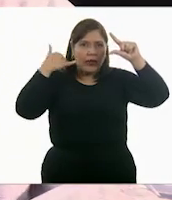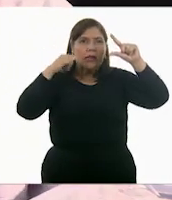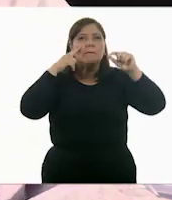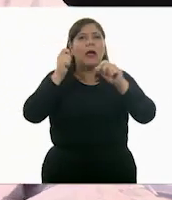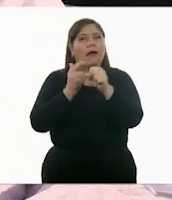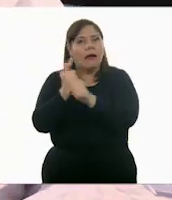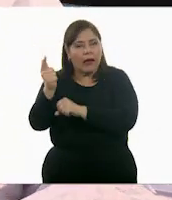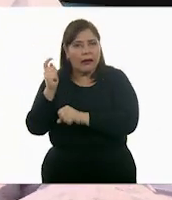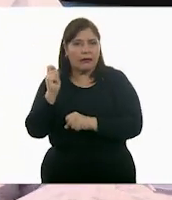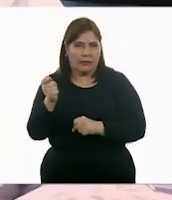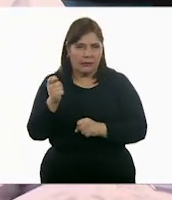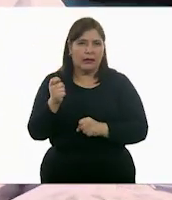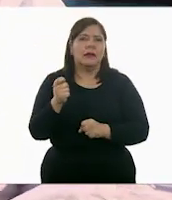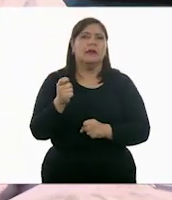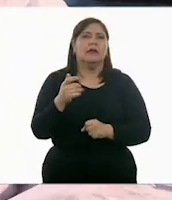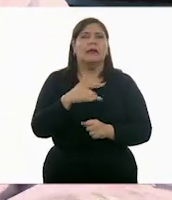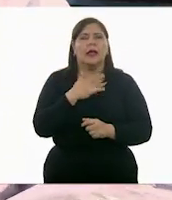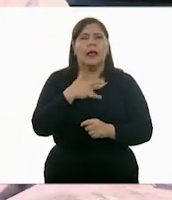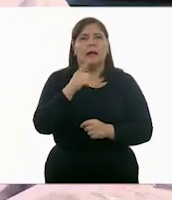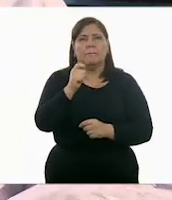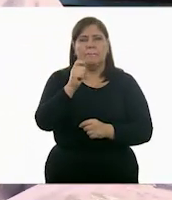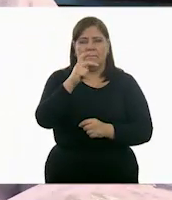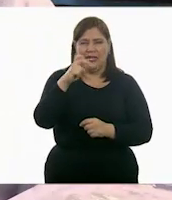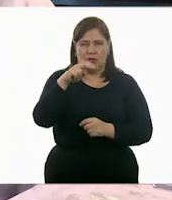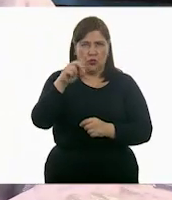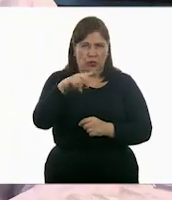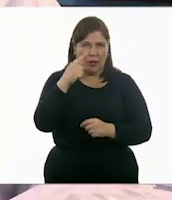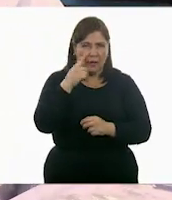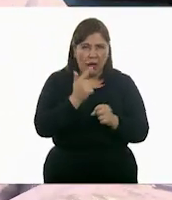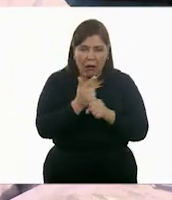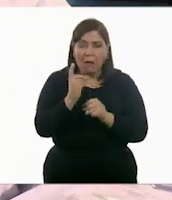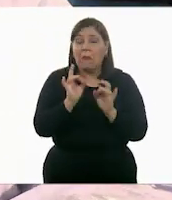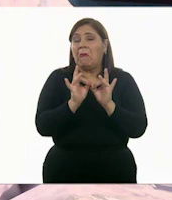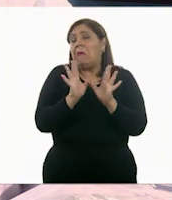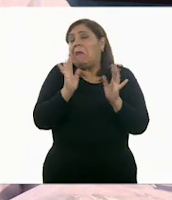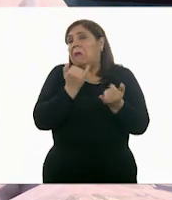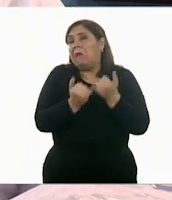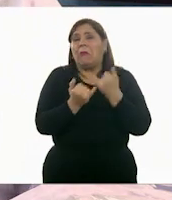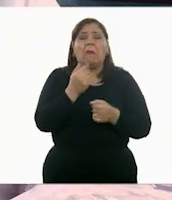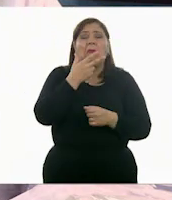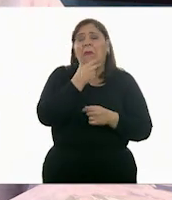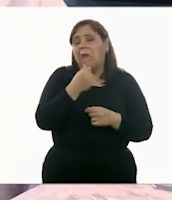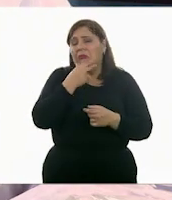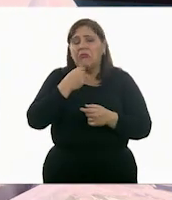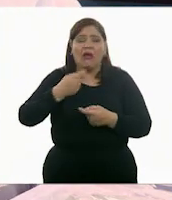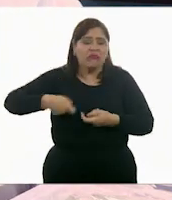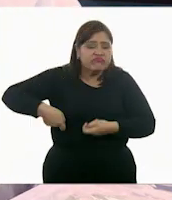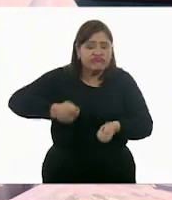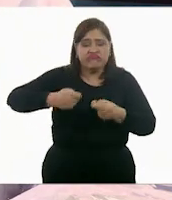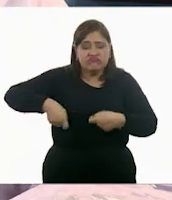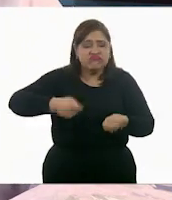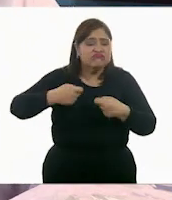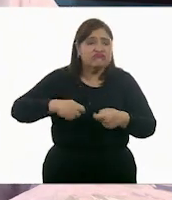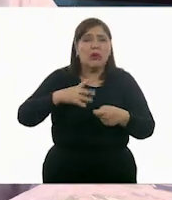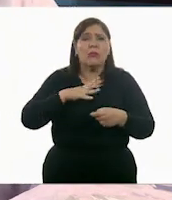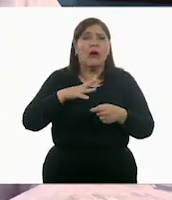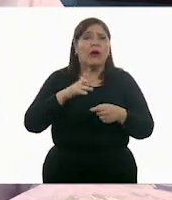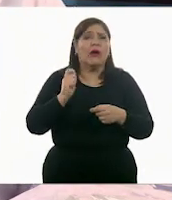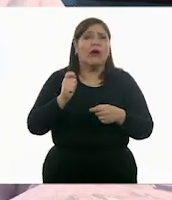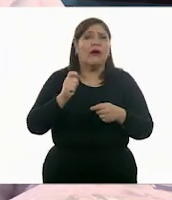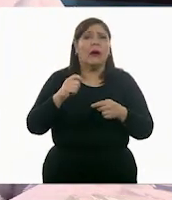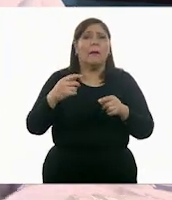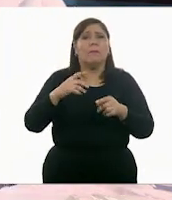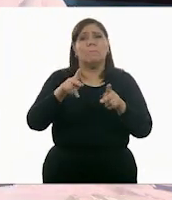El descubrimiento de la mujer del Peñón se da al azar. Hay un señor haciendo una excavación en el patio de su